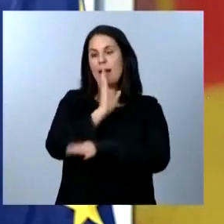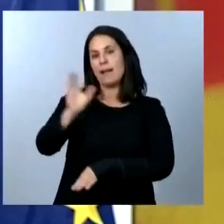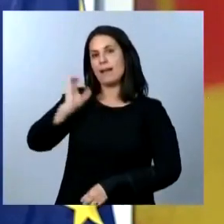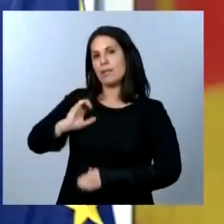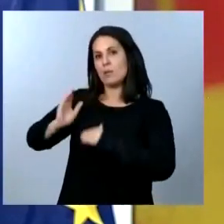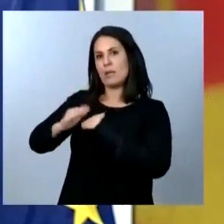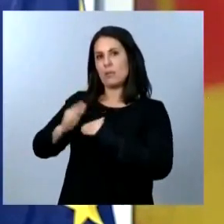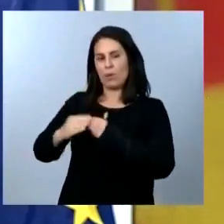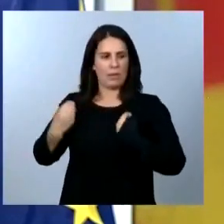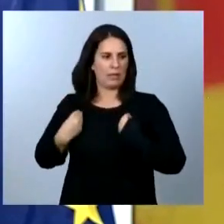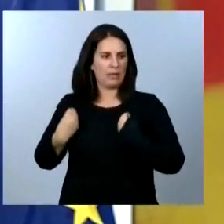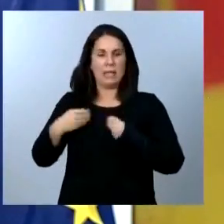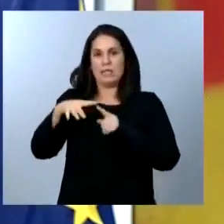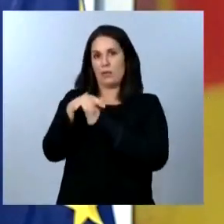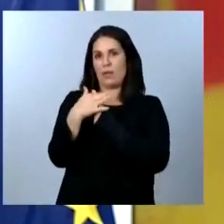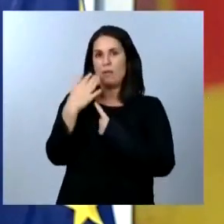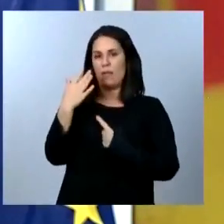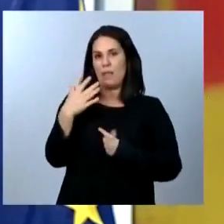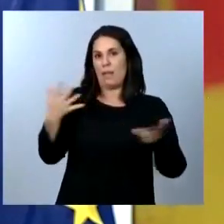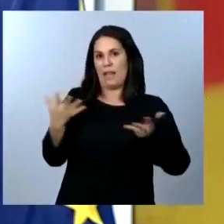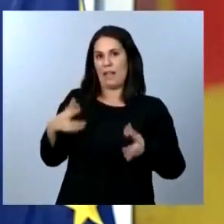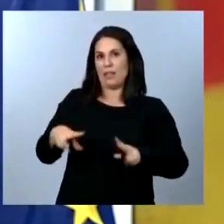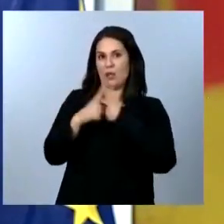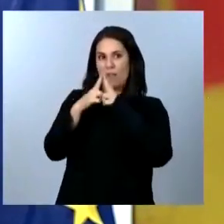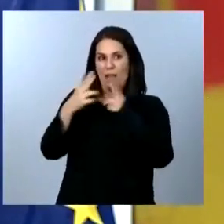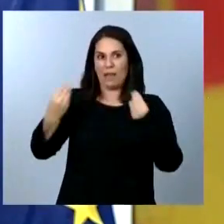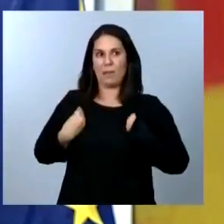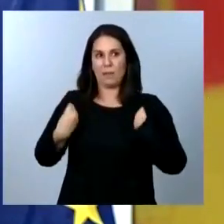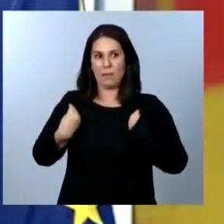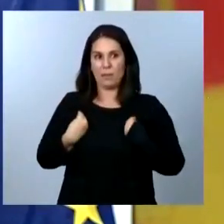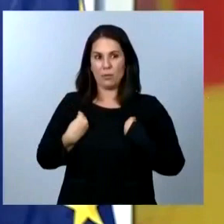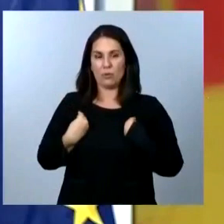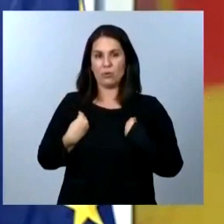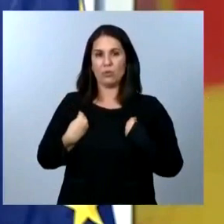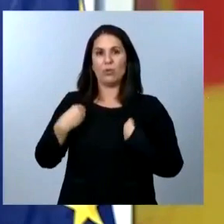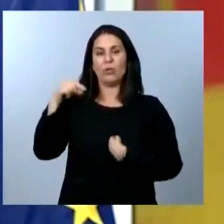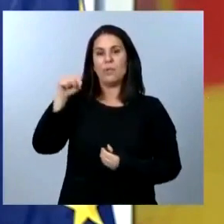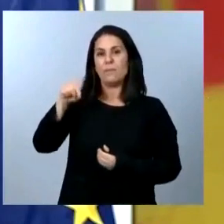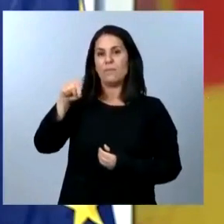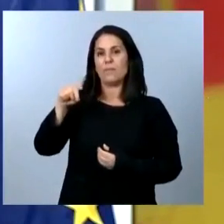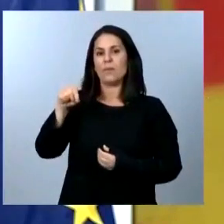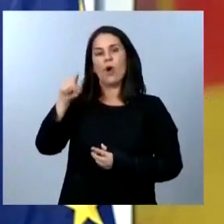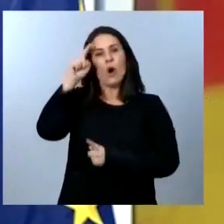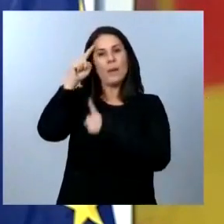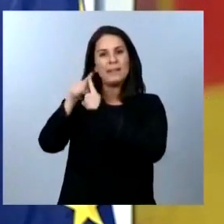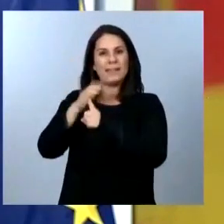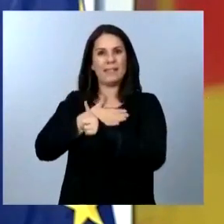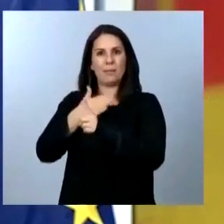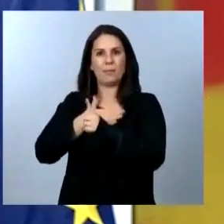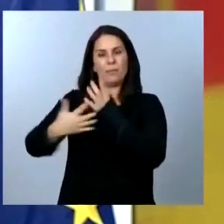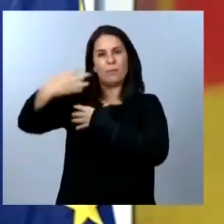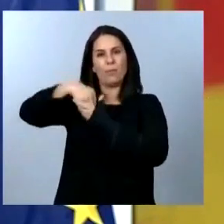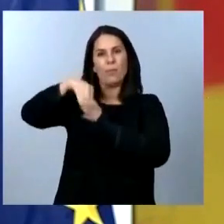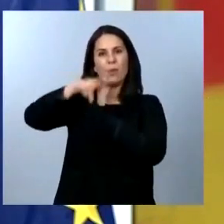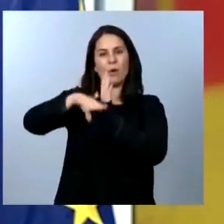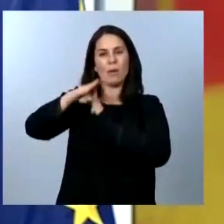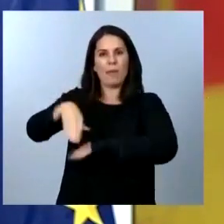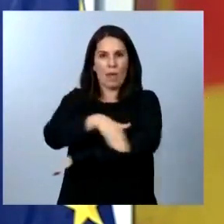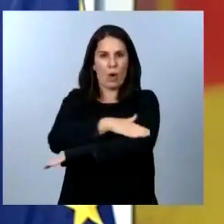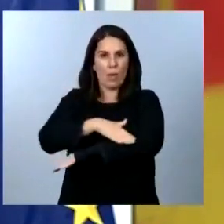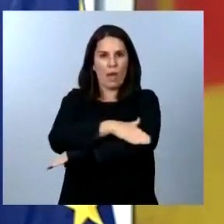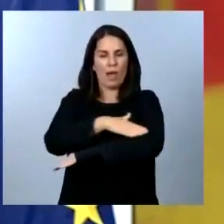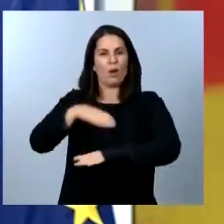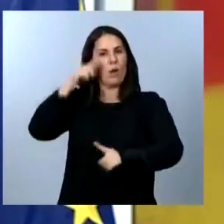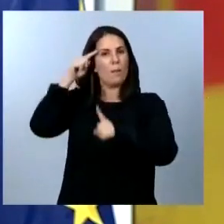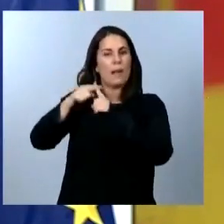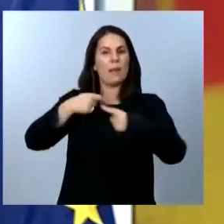emergencia social que vivimos nos obliga a acelerar el objetivo que nos habíamos marcado en el programa de Gobierno de intervenir el mercado de la vivienda